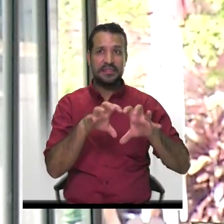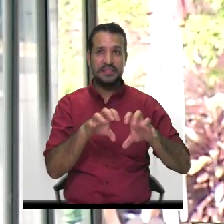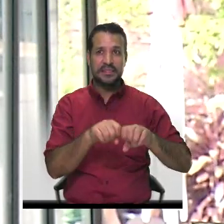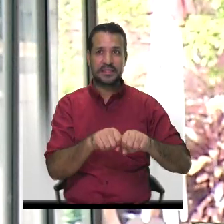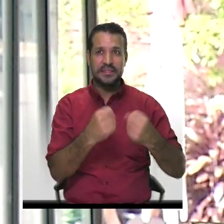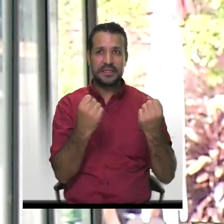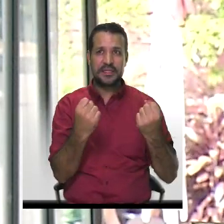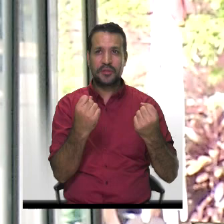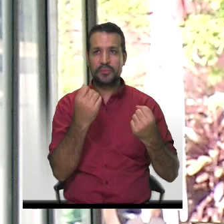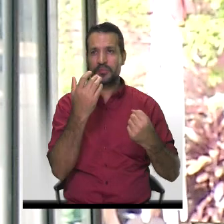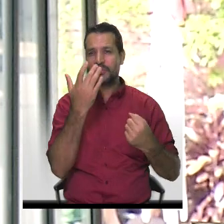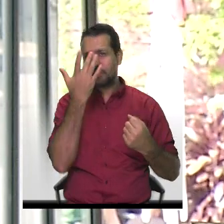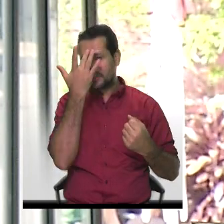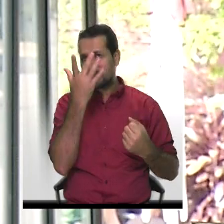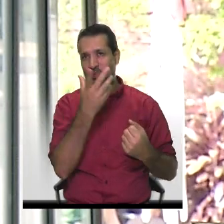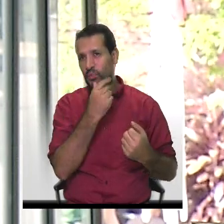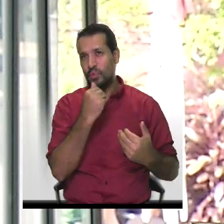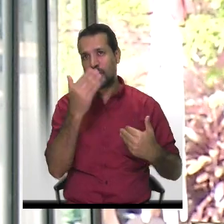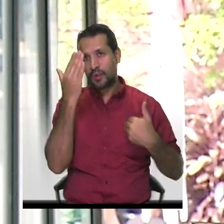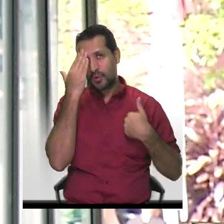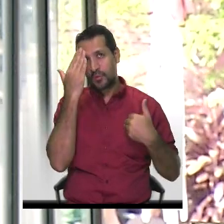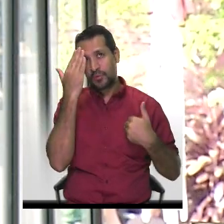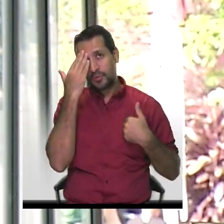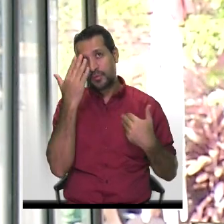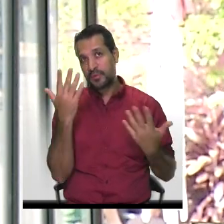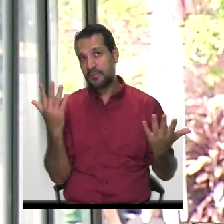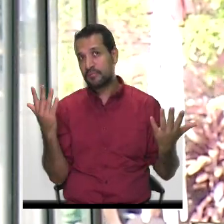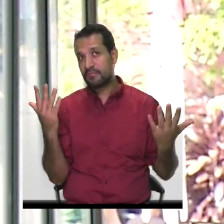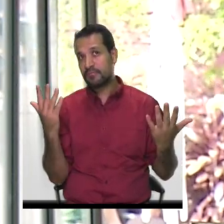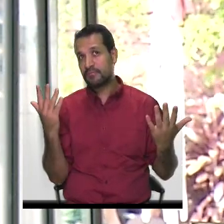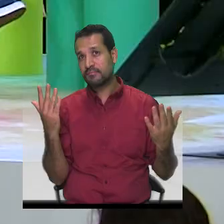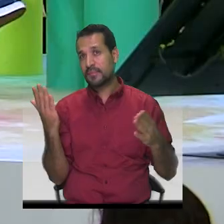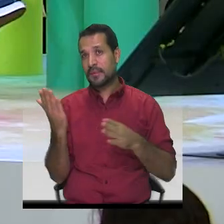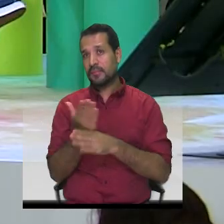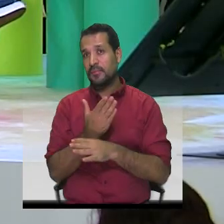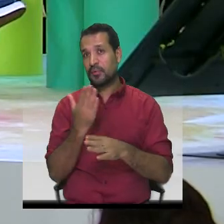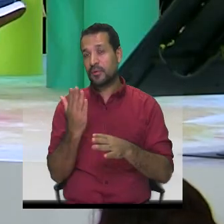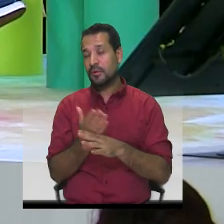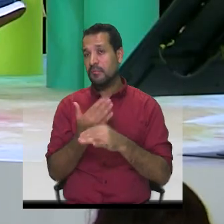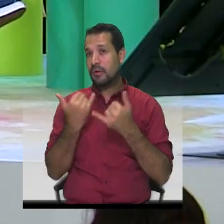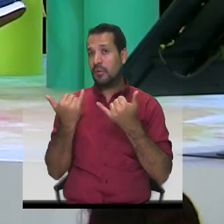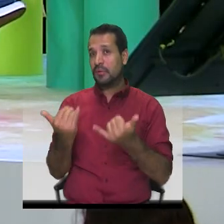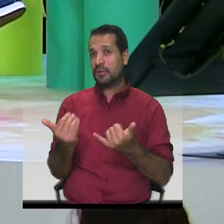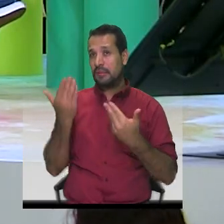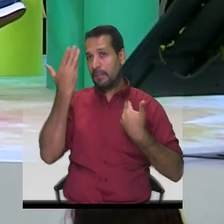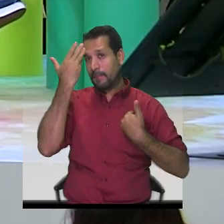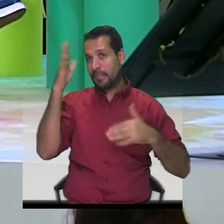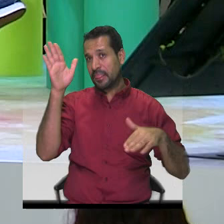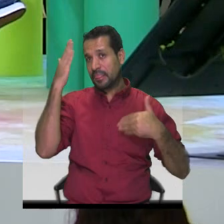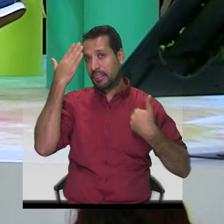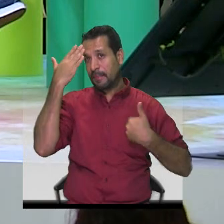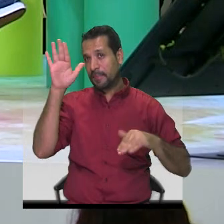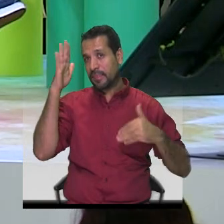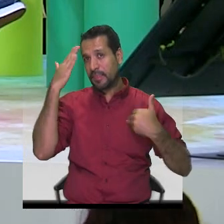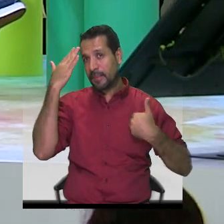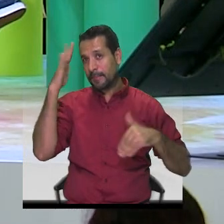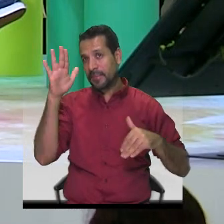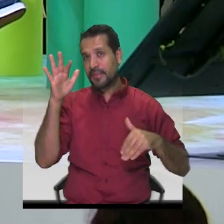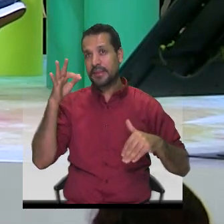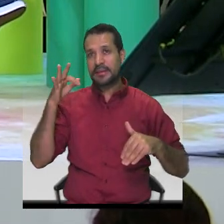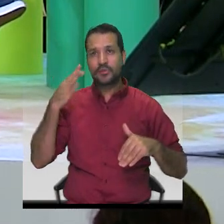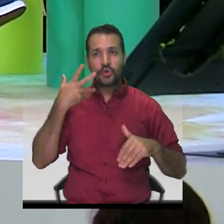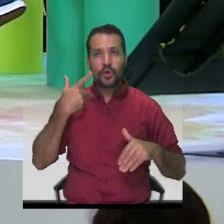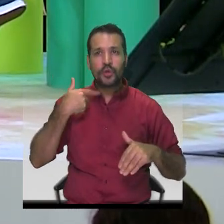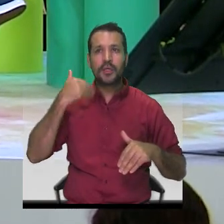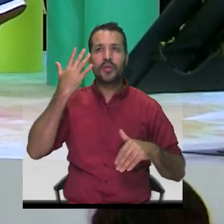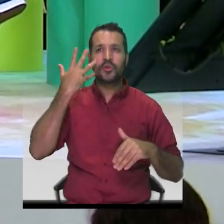cuenta una conciencia ecosistémica, pues ese es el problema ahora. Pero uno siempre está inserto ahí y uno puede entender